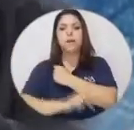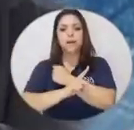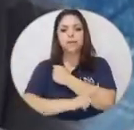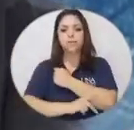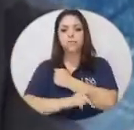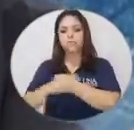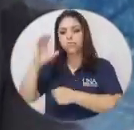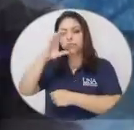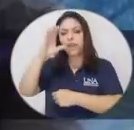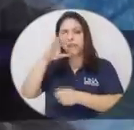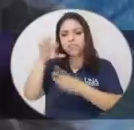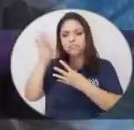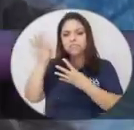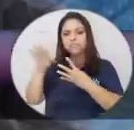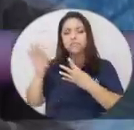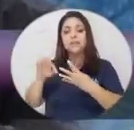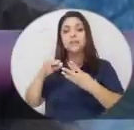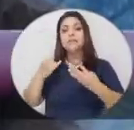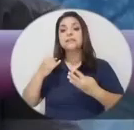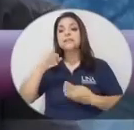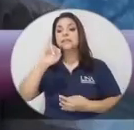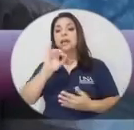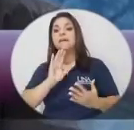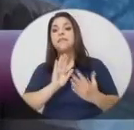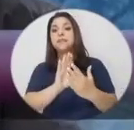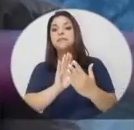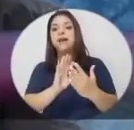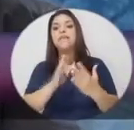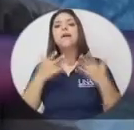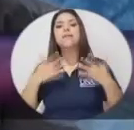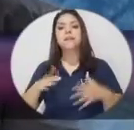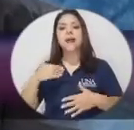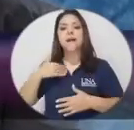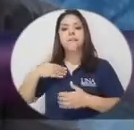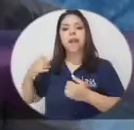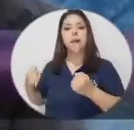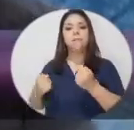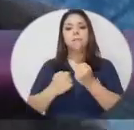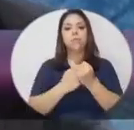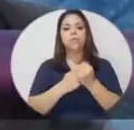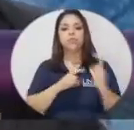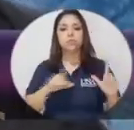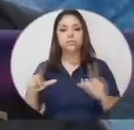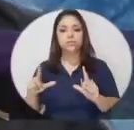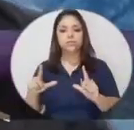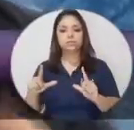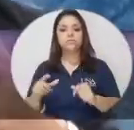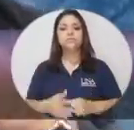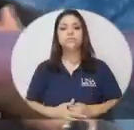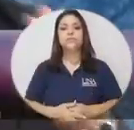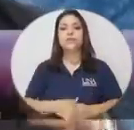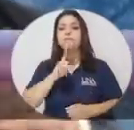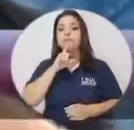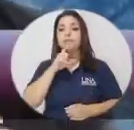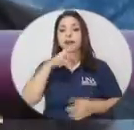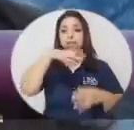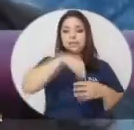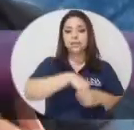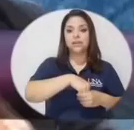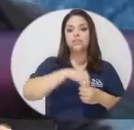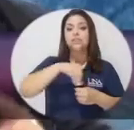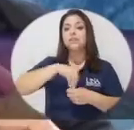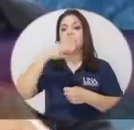alternativas y cuando lo enfrentaban tenían ya apoyos armados. Entonces, tanto en lo interno como en lo